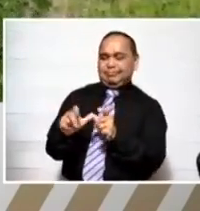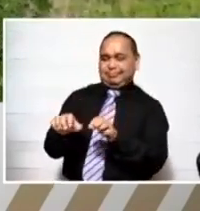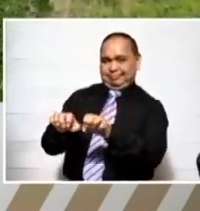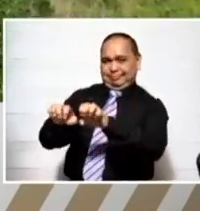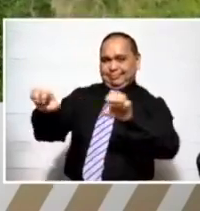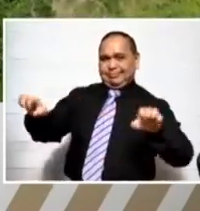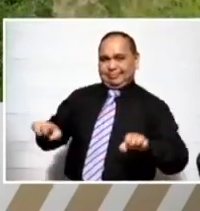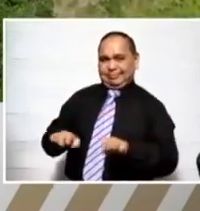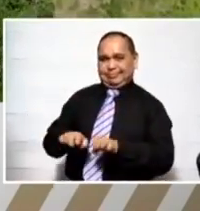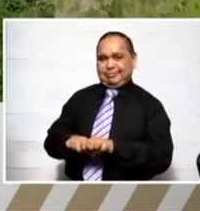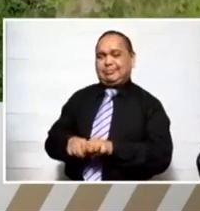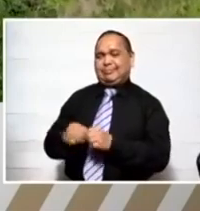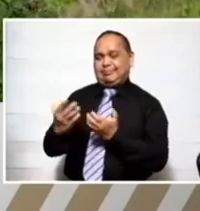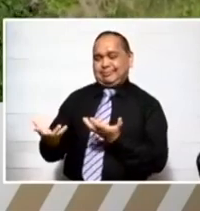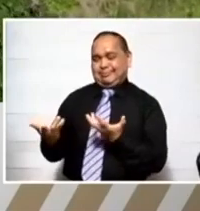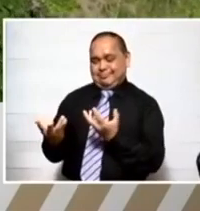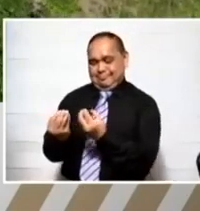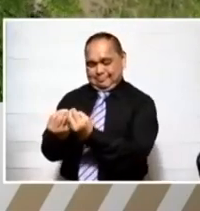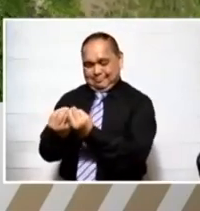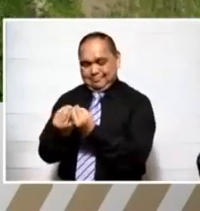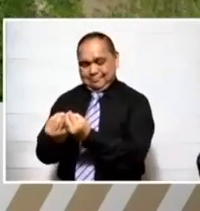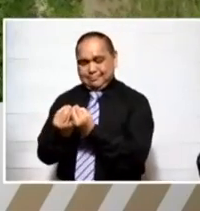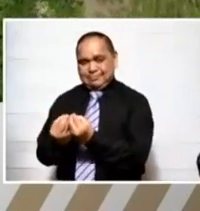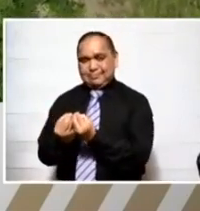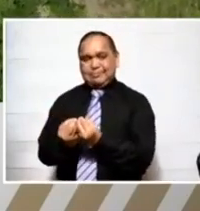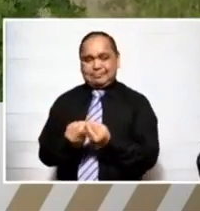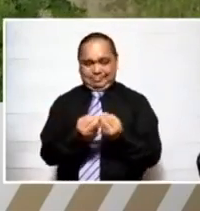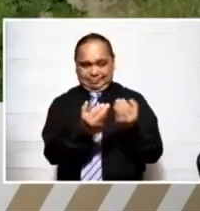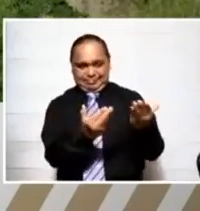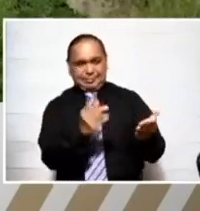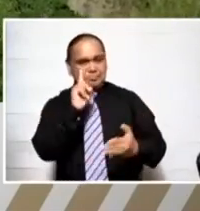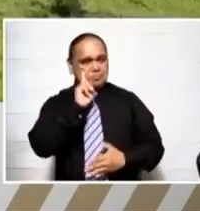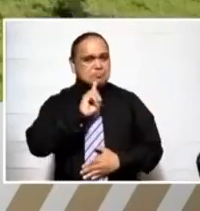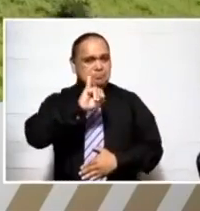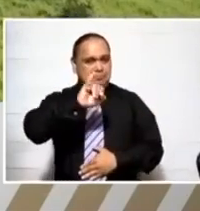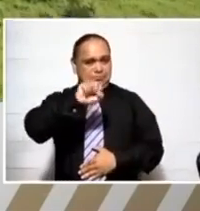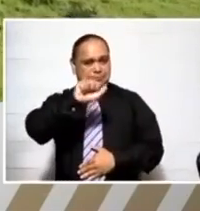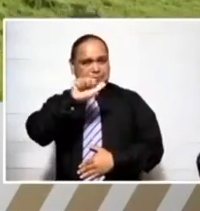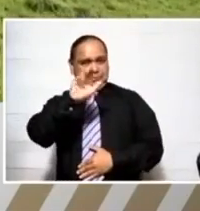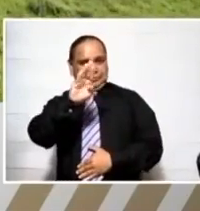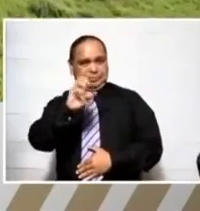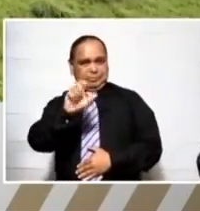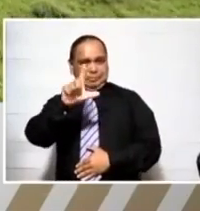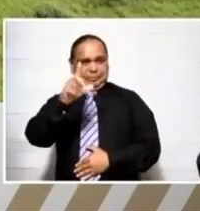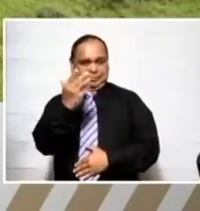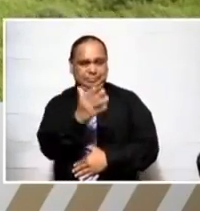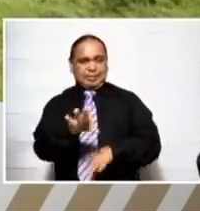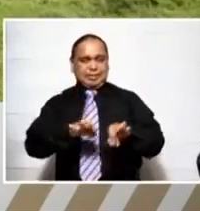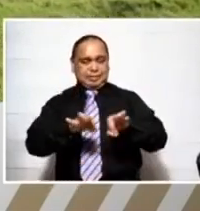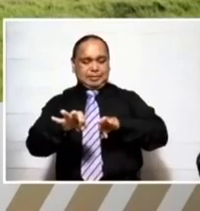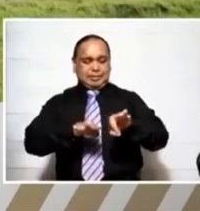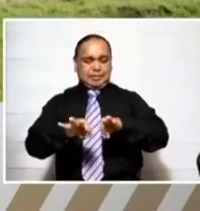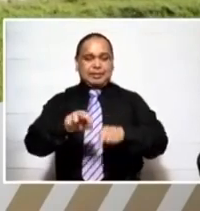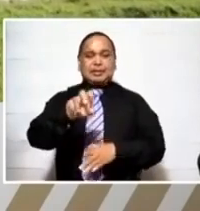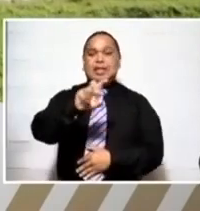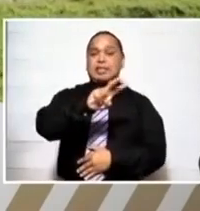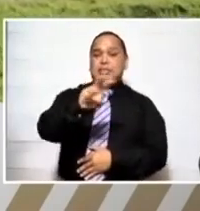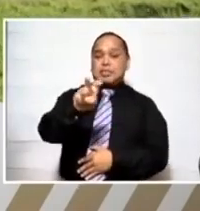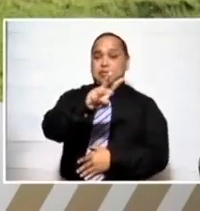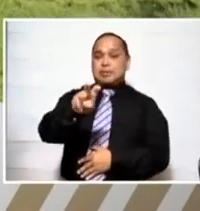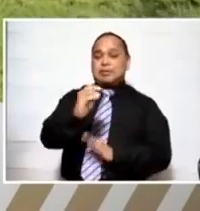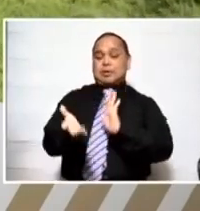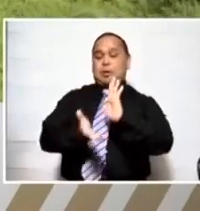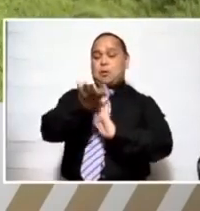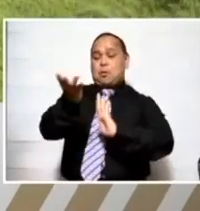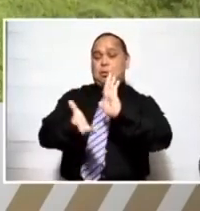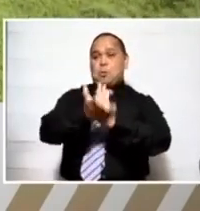gobernadora de Campeche, la morenista Laida Sansores, explicar por qué sus colaboradores cercanos recibieron dinero en efectivo previo a las elecciones de